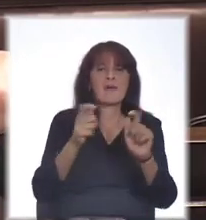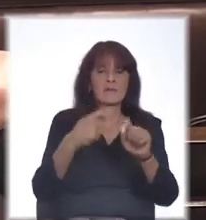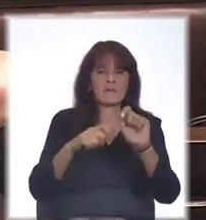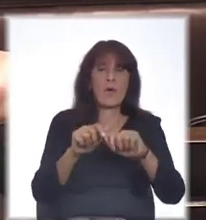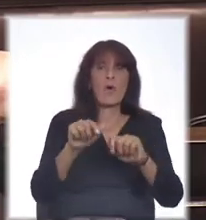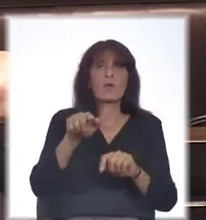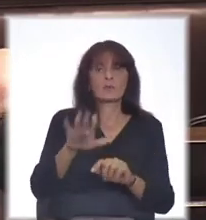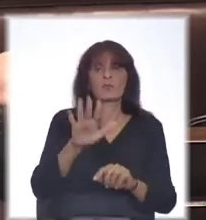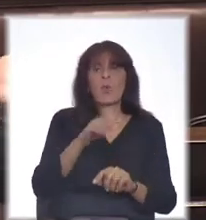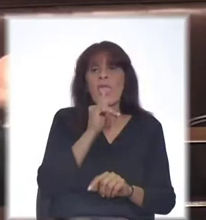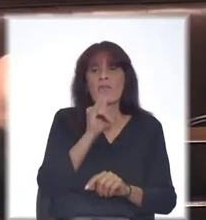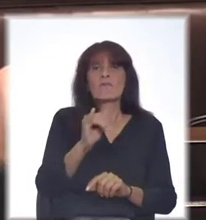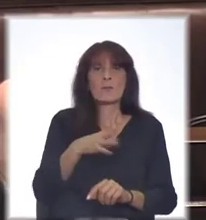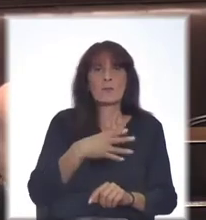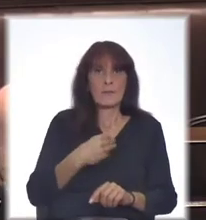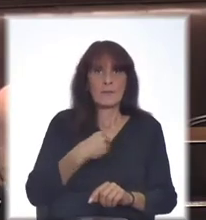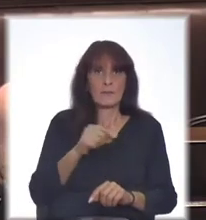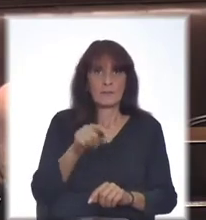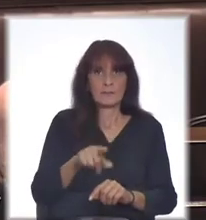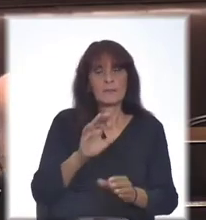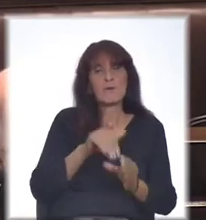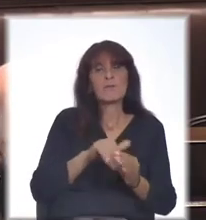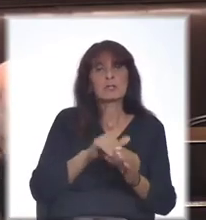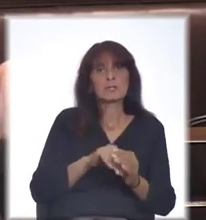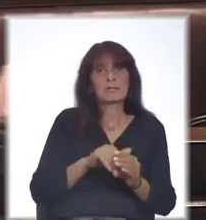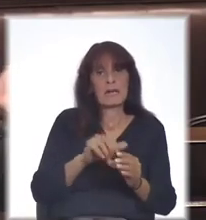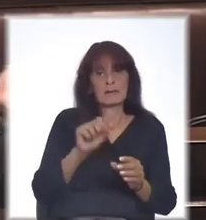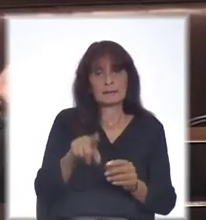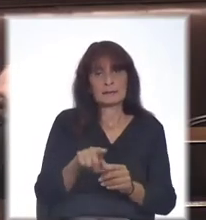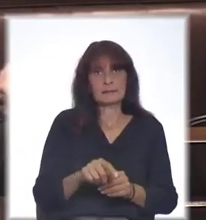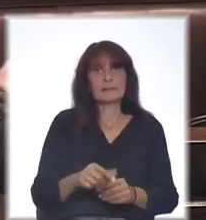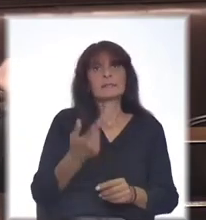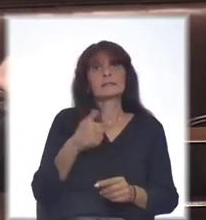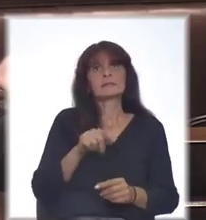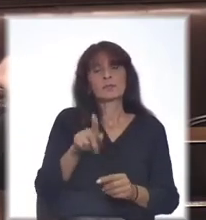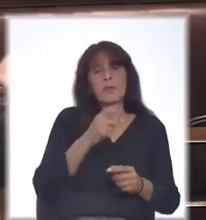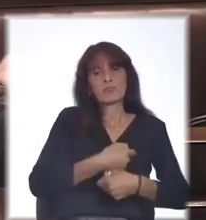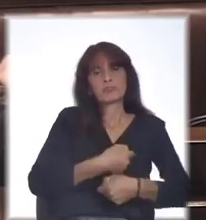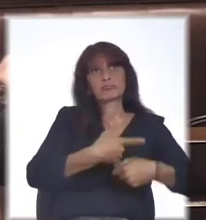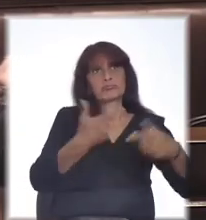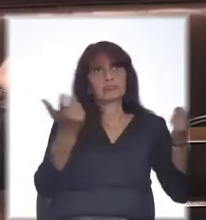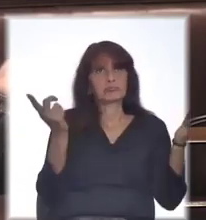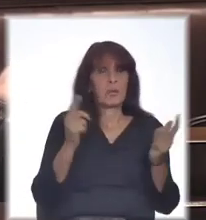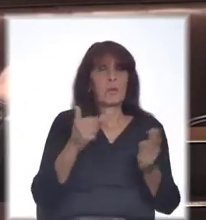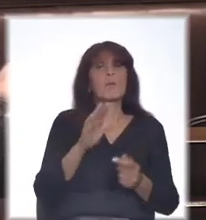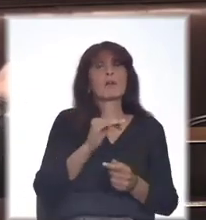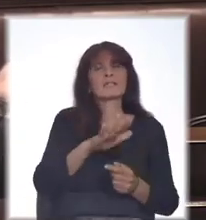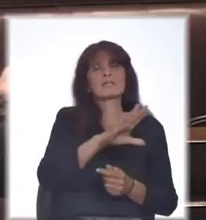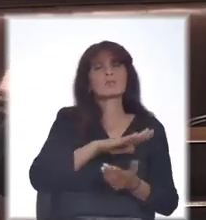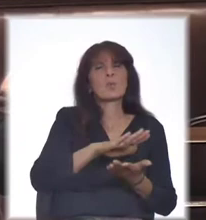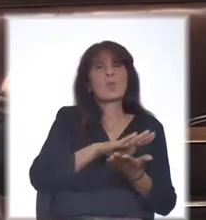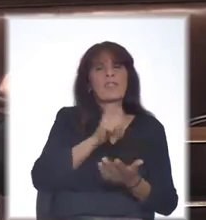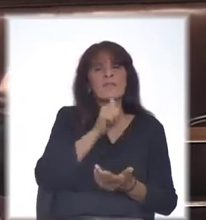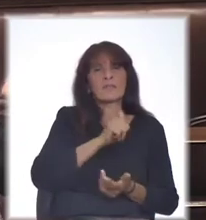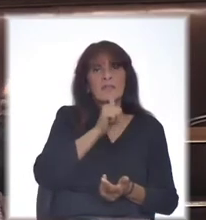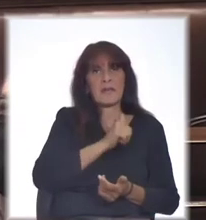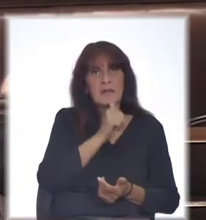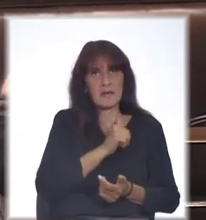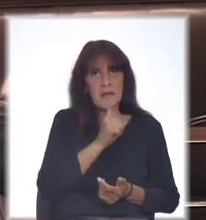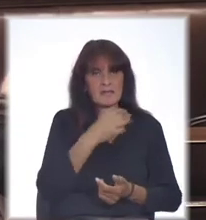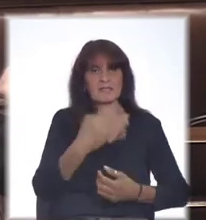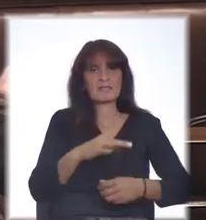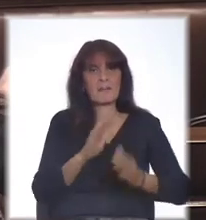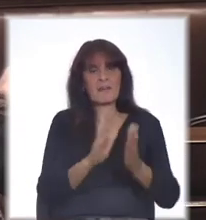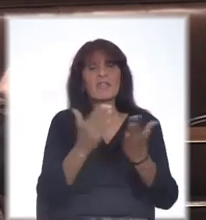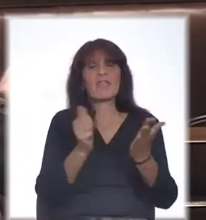Partido Nacional. Su vida entera votante de Enrique Erro, distribuía sus periódicos por toda la Ciudad Vieja, siempre con El Día y El País bajo el brazo